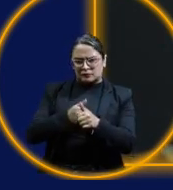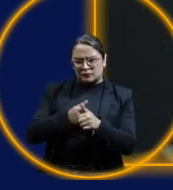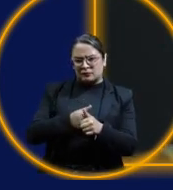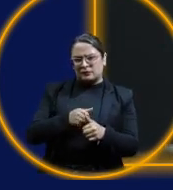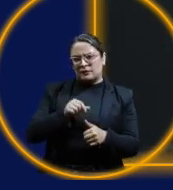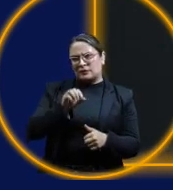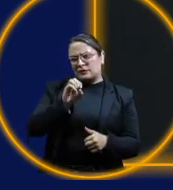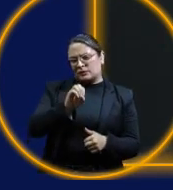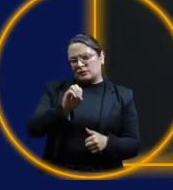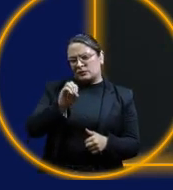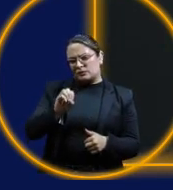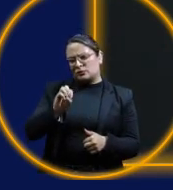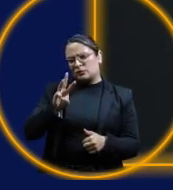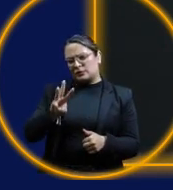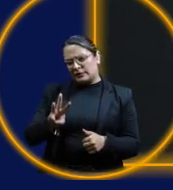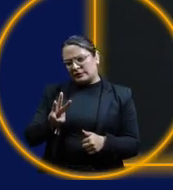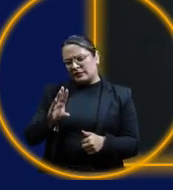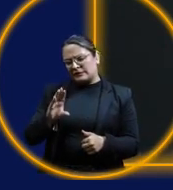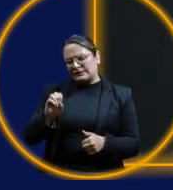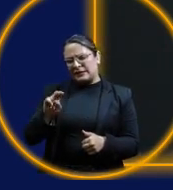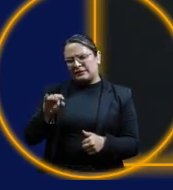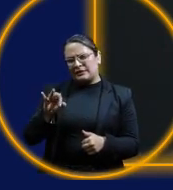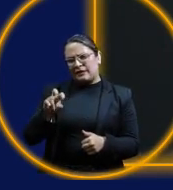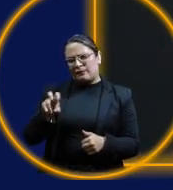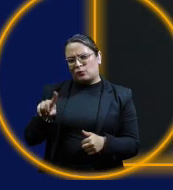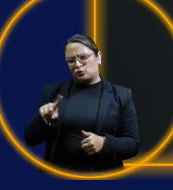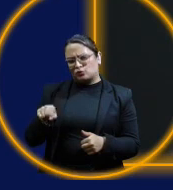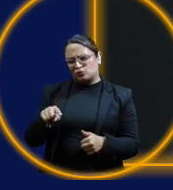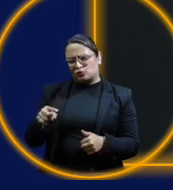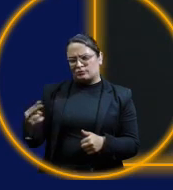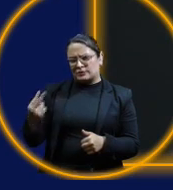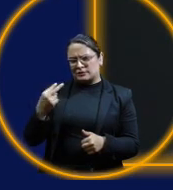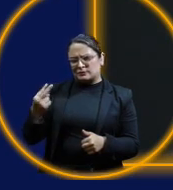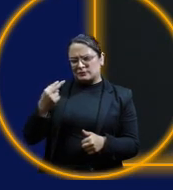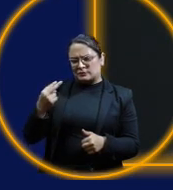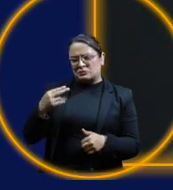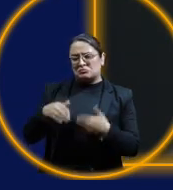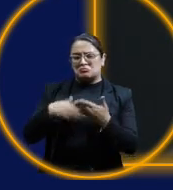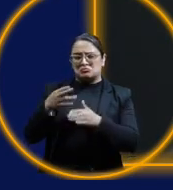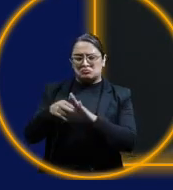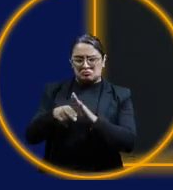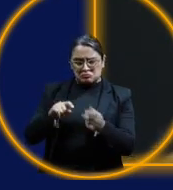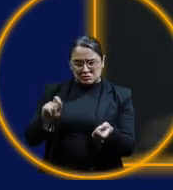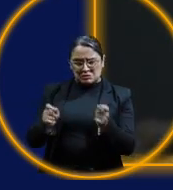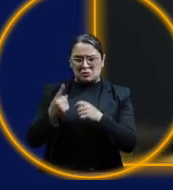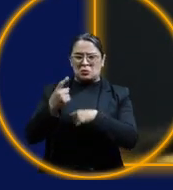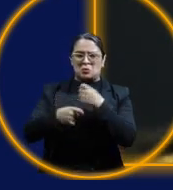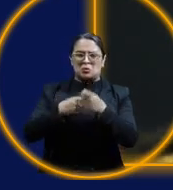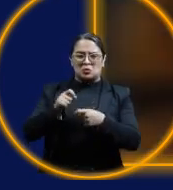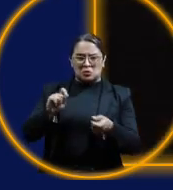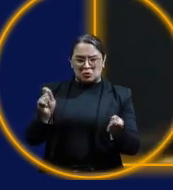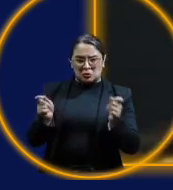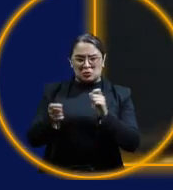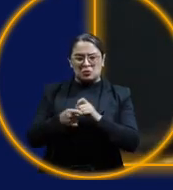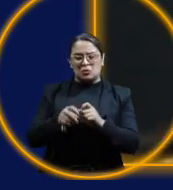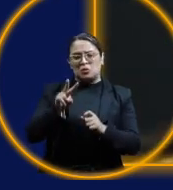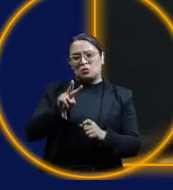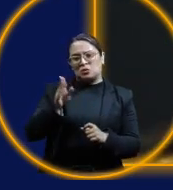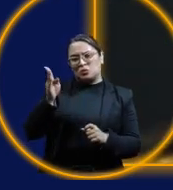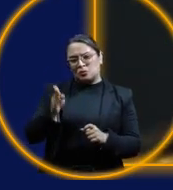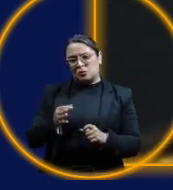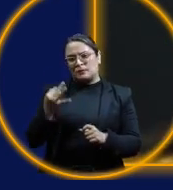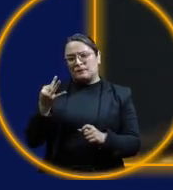uno3 centavos por cada vista y yo creo que el próximo año la regla va a cambiar y eso va a dejar de pagar de dos tercios de